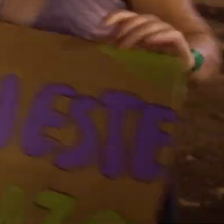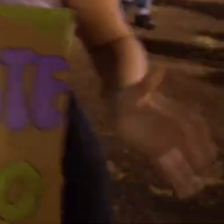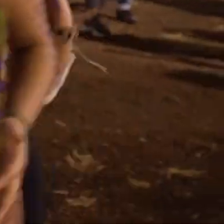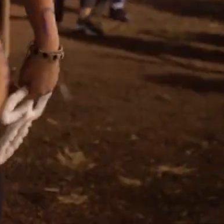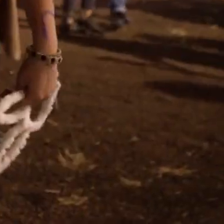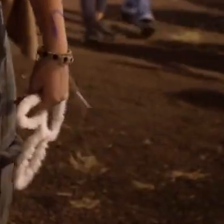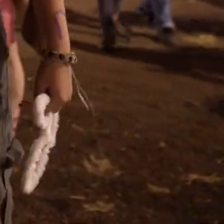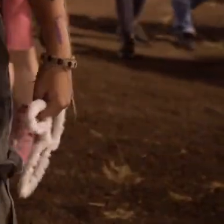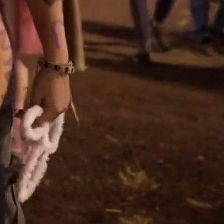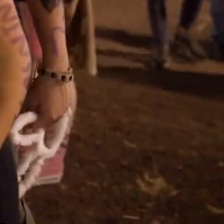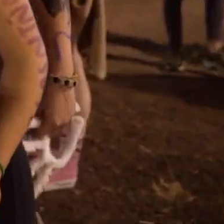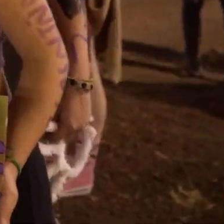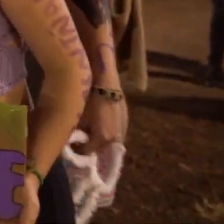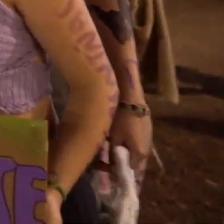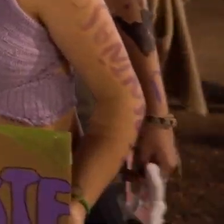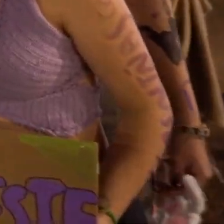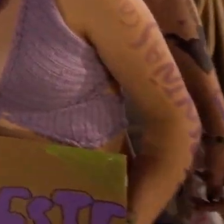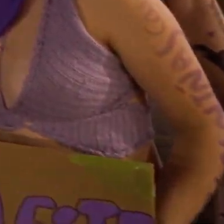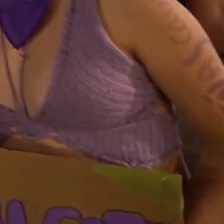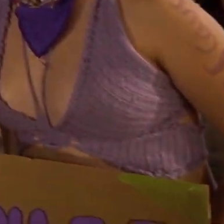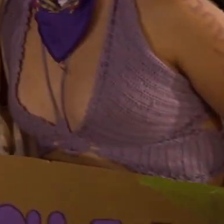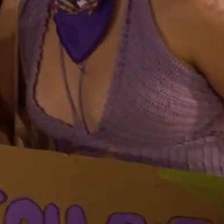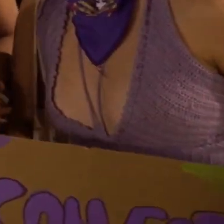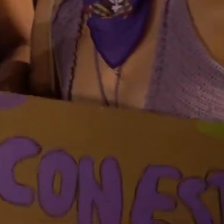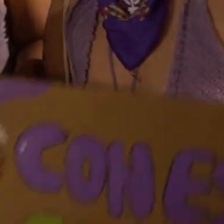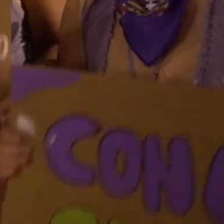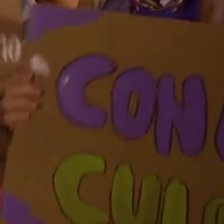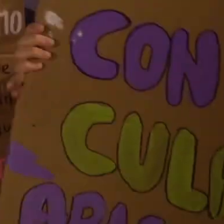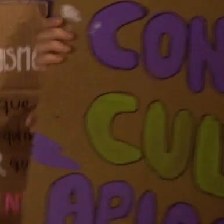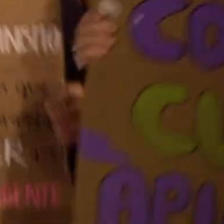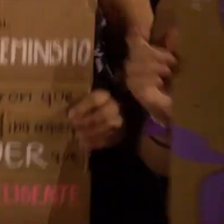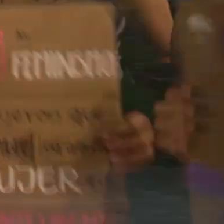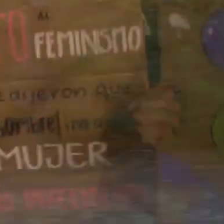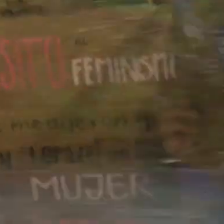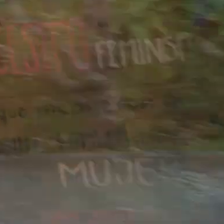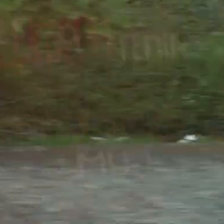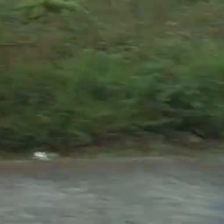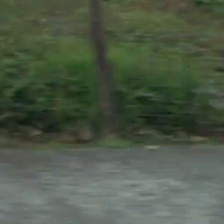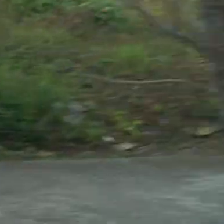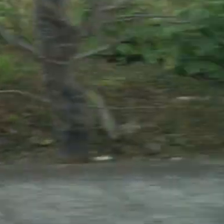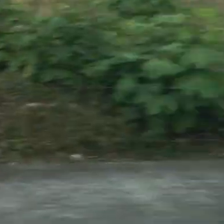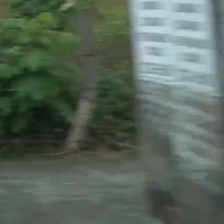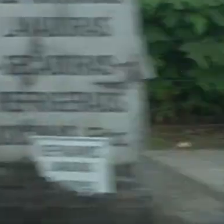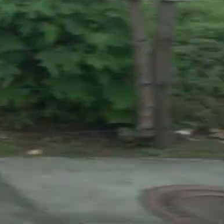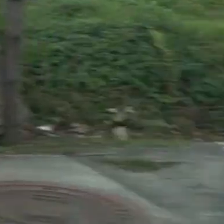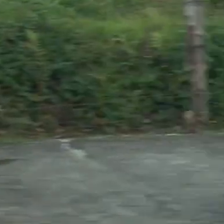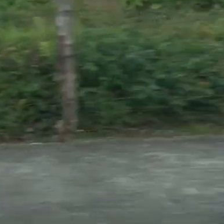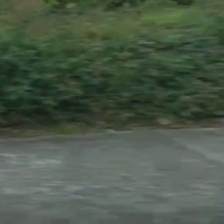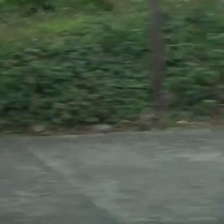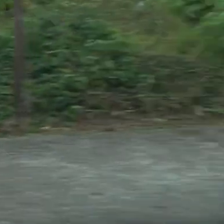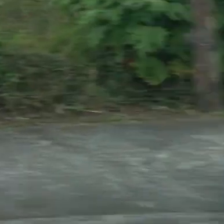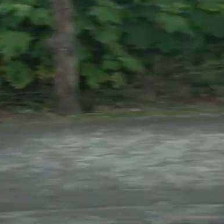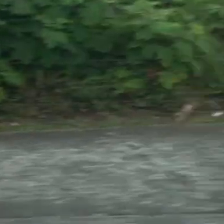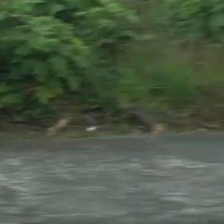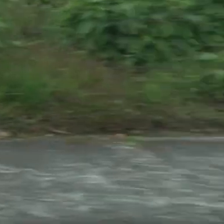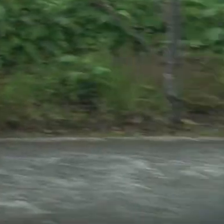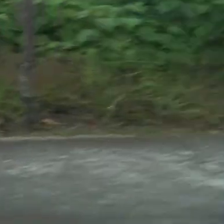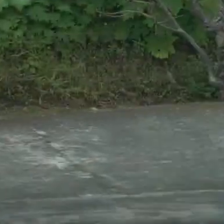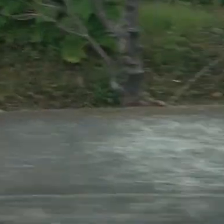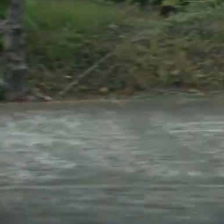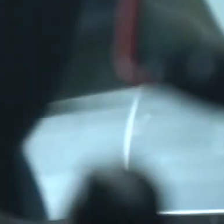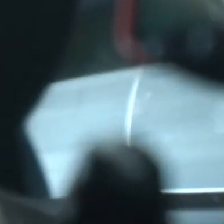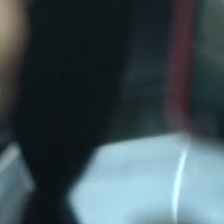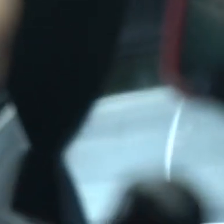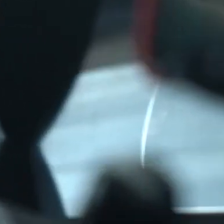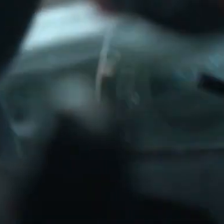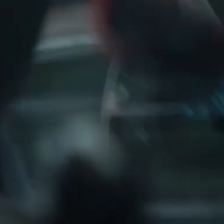idealizo, satanizo, aprendo de lo que soy. De La Mancha y de Pamplona, de Toledo emigró, cruzando por meses solas. La aventura me engendró.